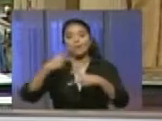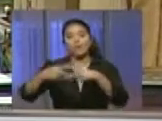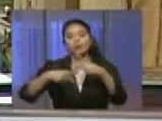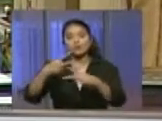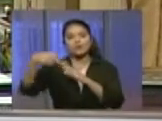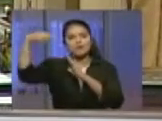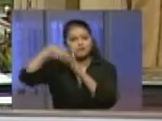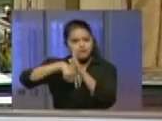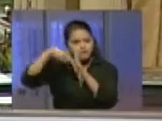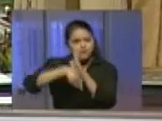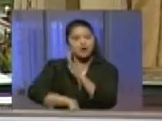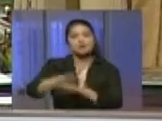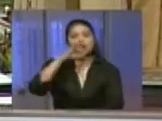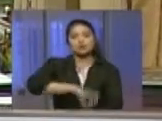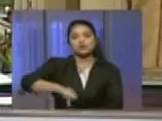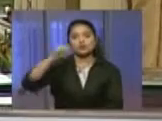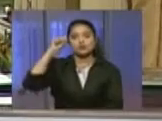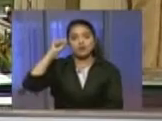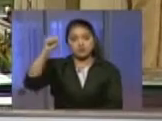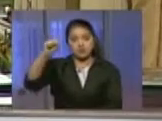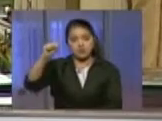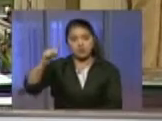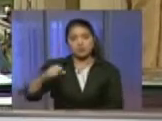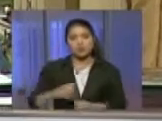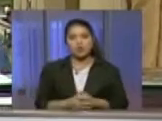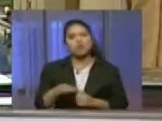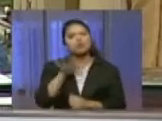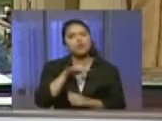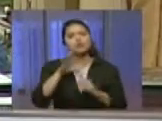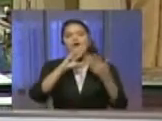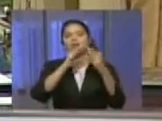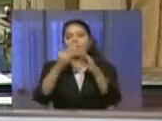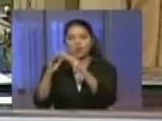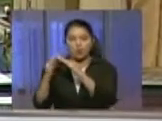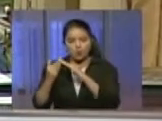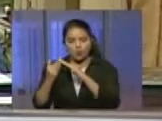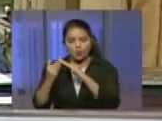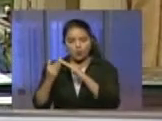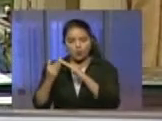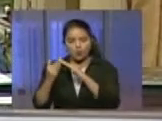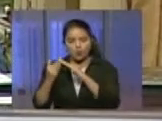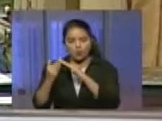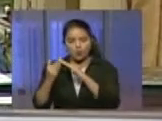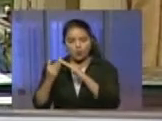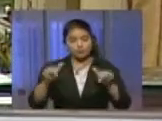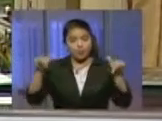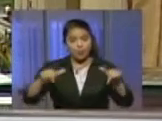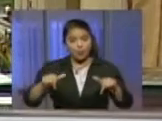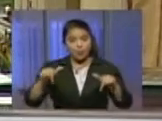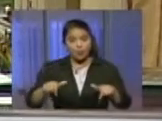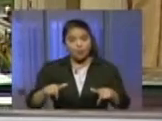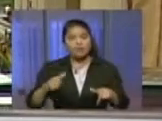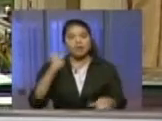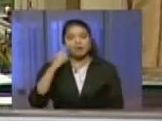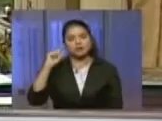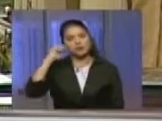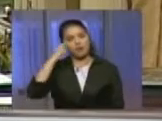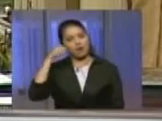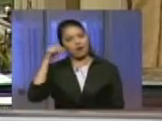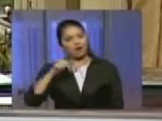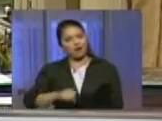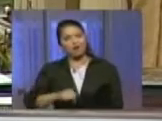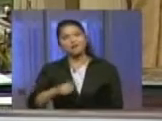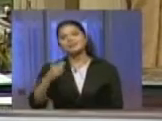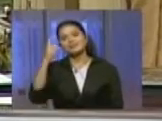profundización del socialismo territorial en las comunidades de conmemorando el